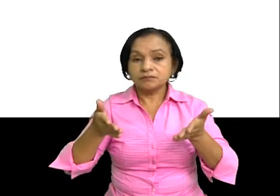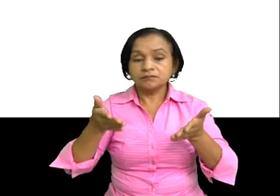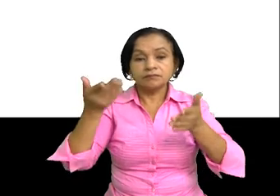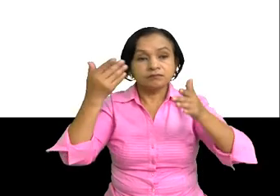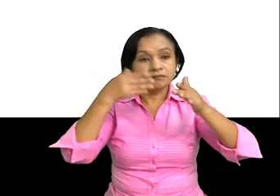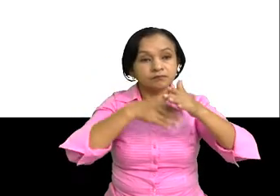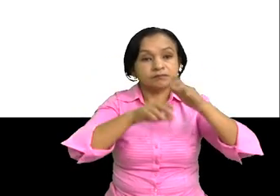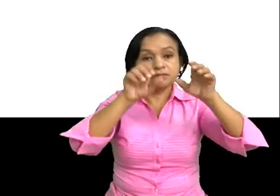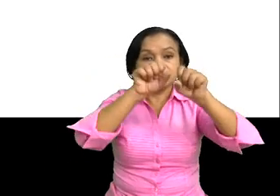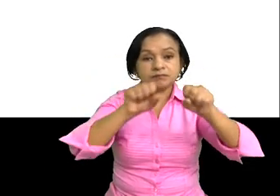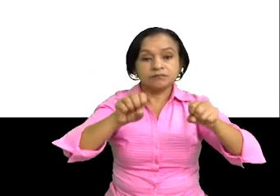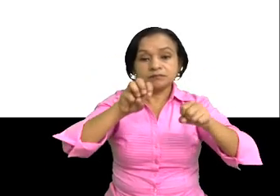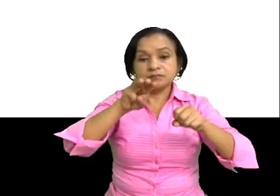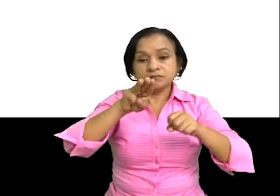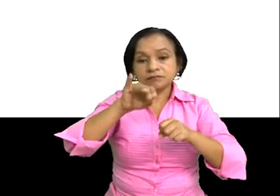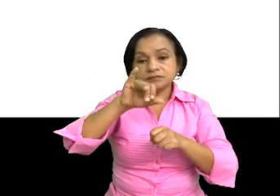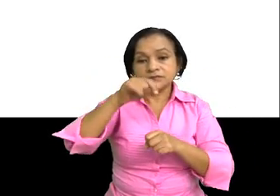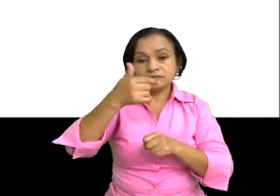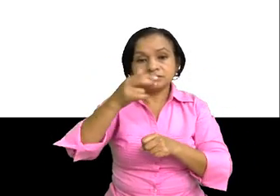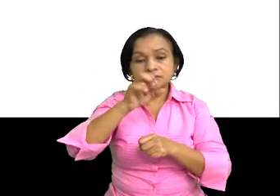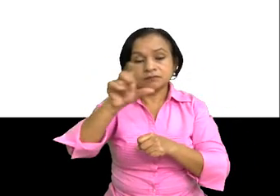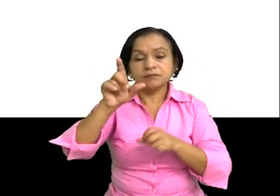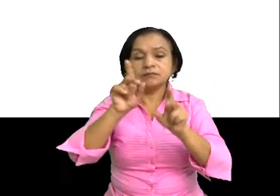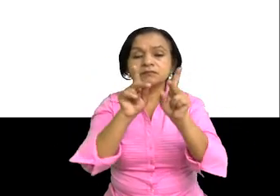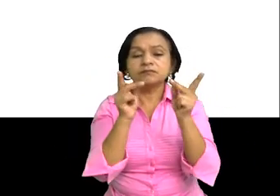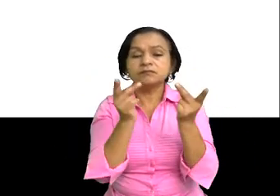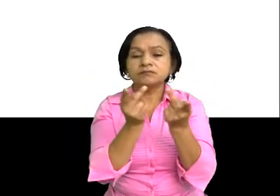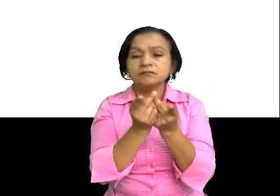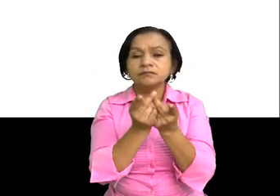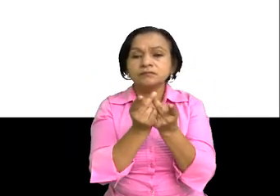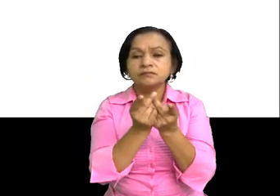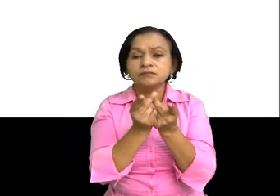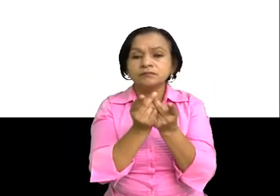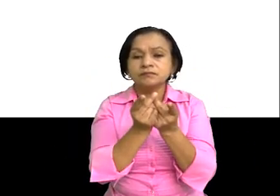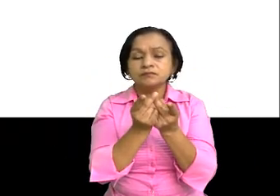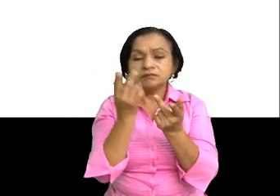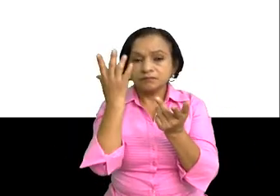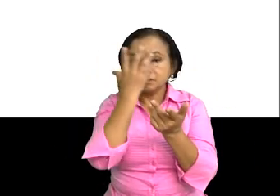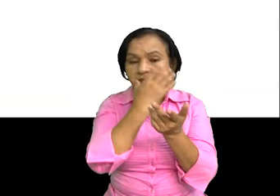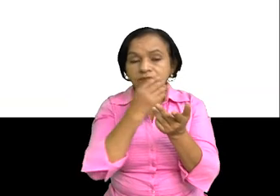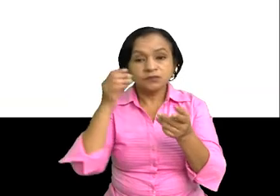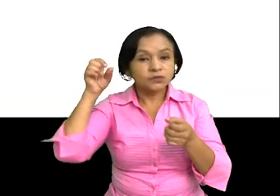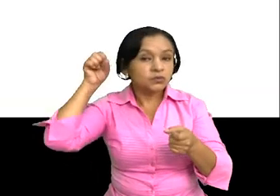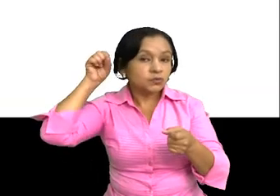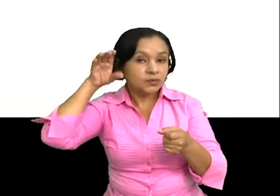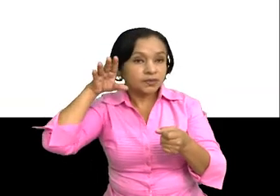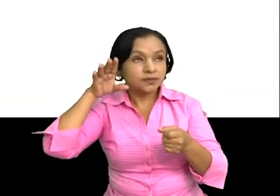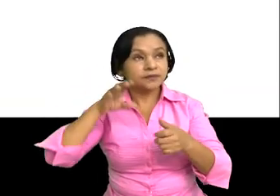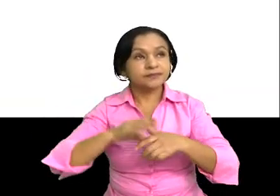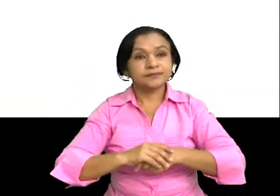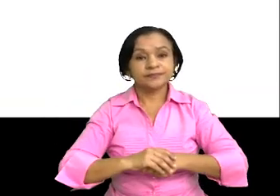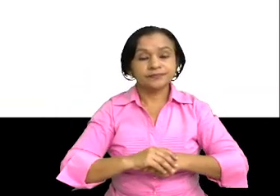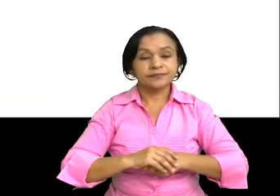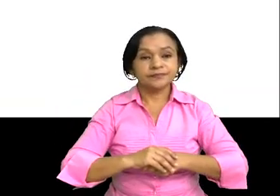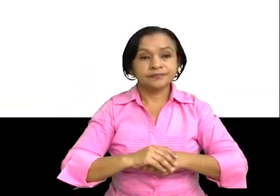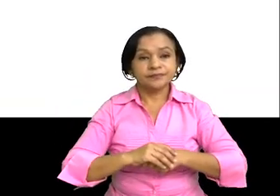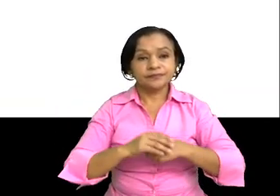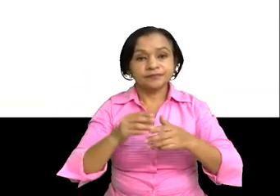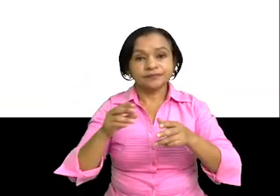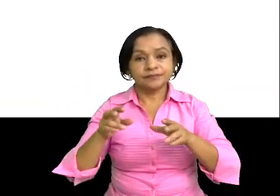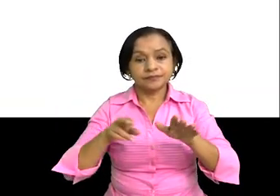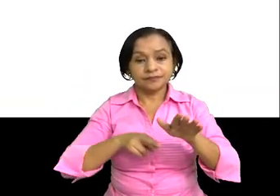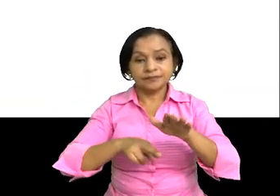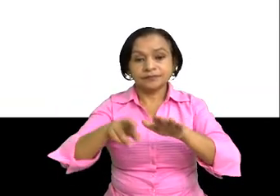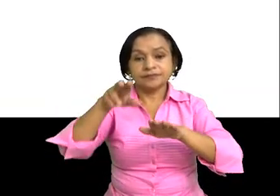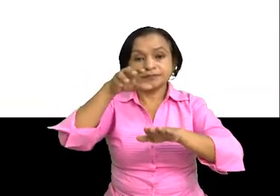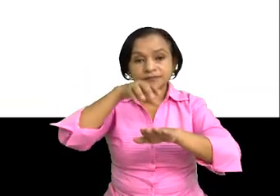accesos a San Miguelito, un poblado que tiene un bonito potencial turístico, le dimos mantenimiento,